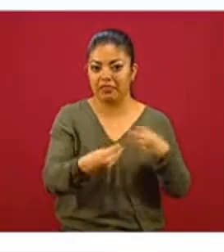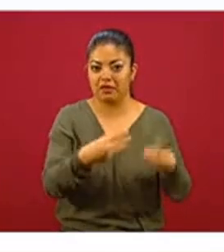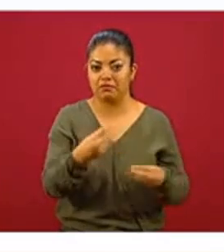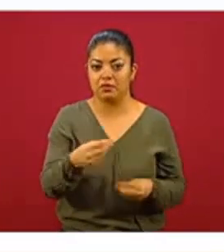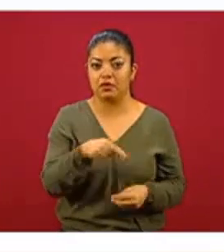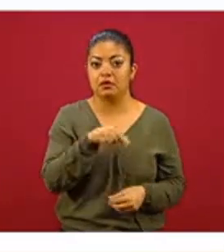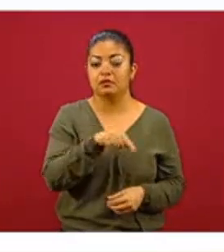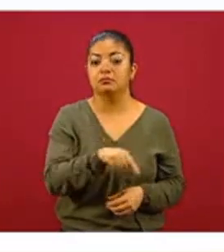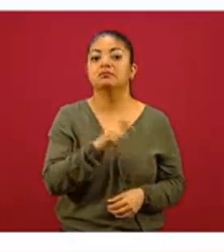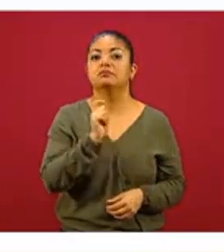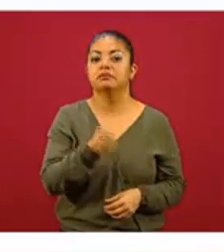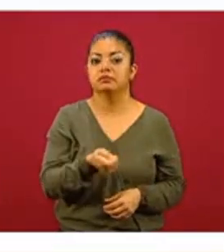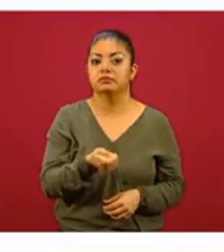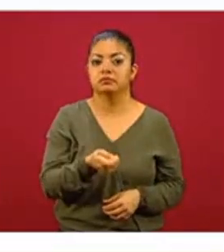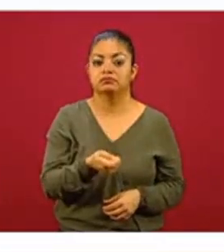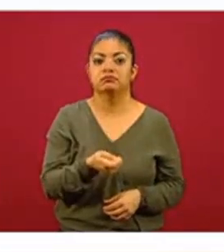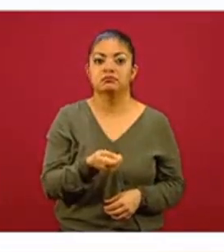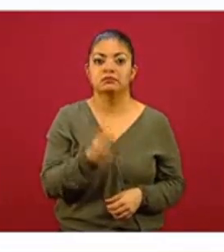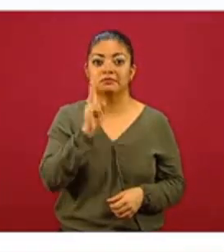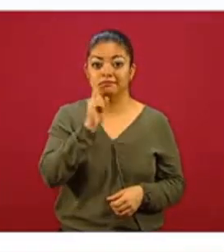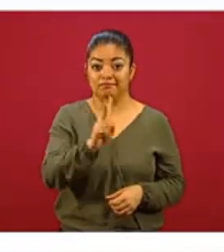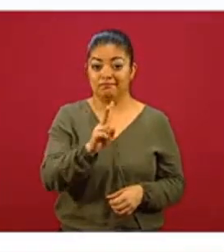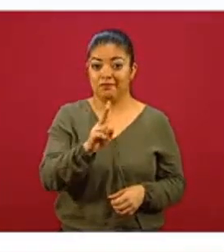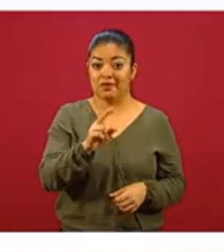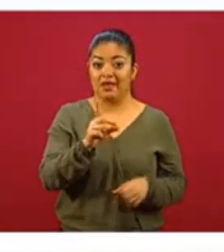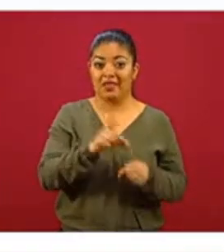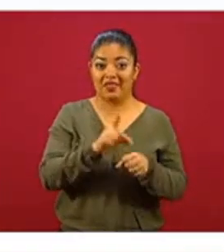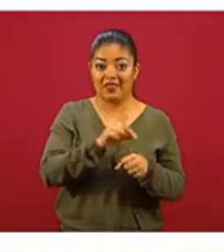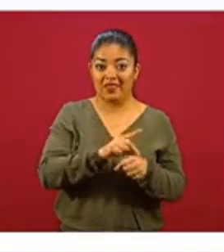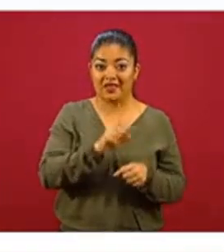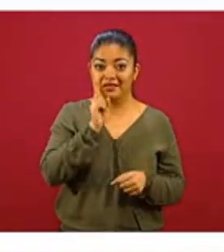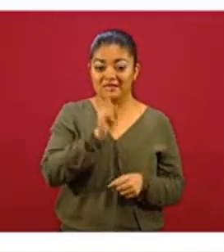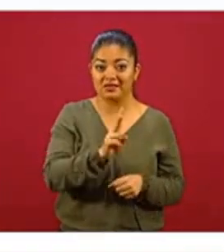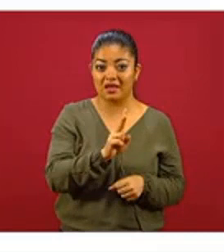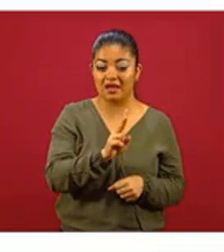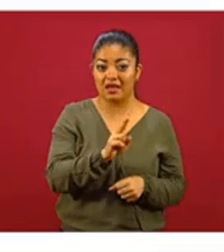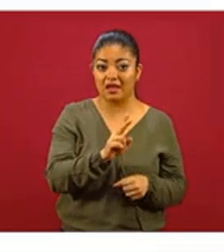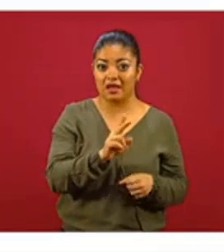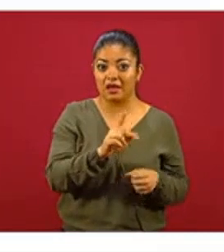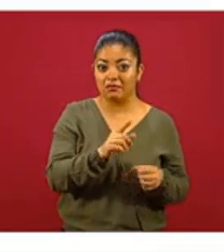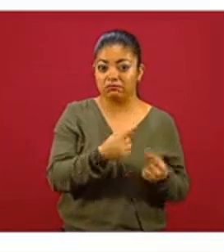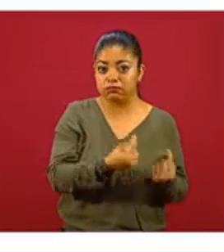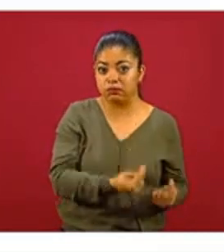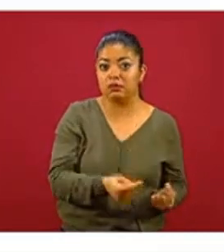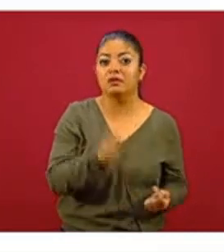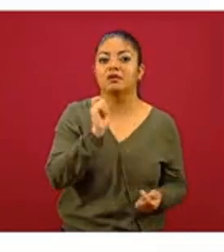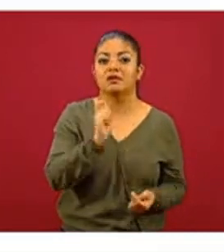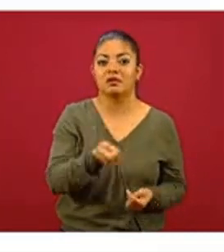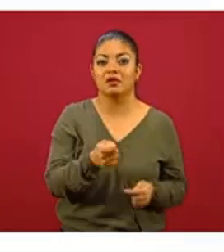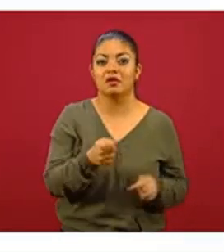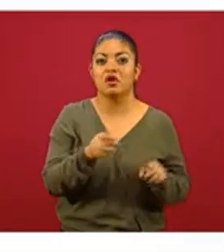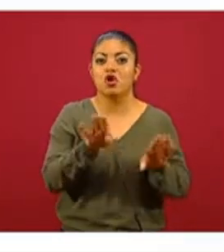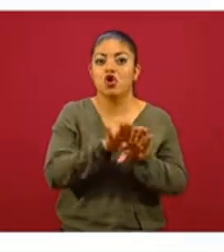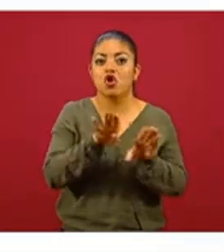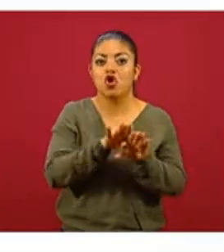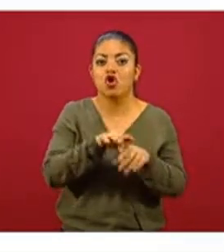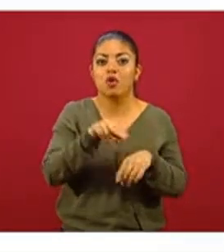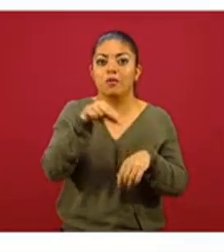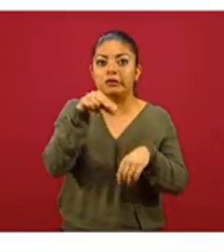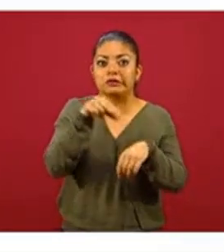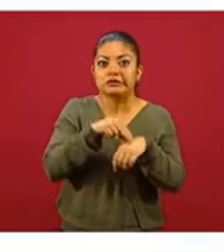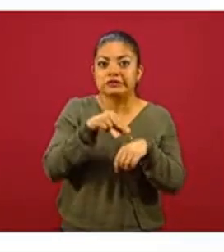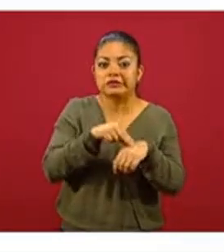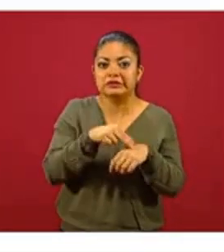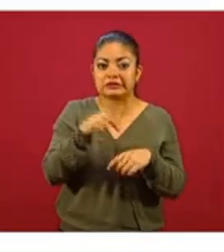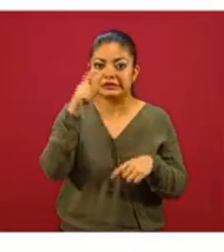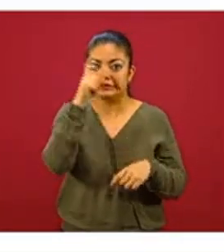una predisposición que se ve incluso desde la infancia. Las comorbilidades médicas complejas, ¿qué quiere decir